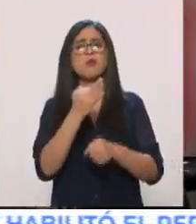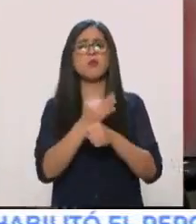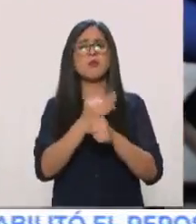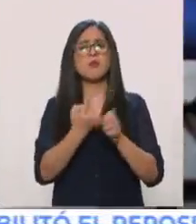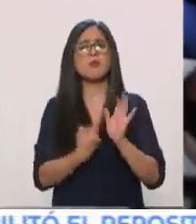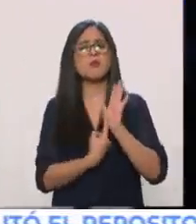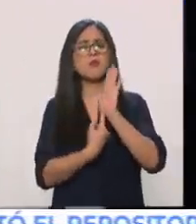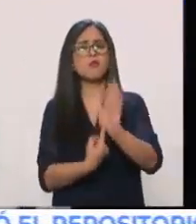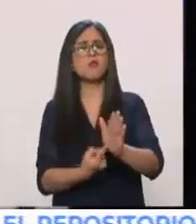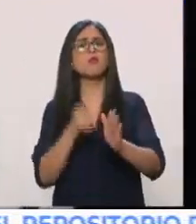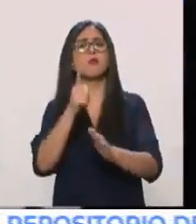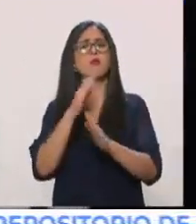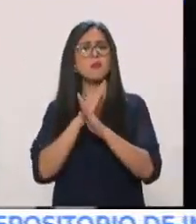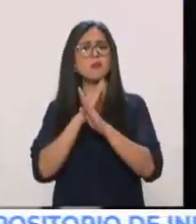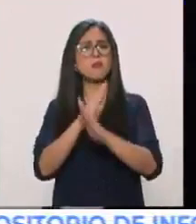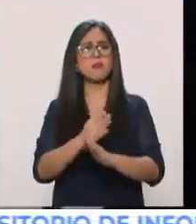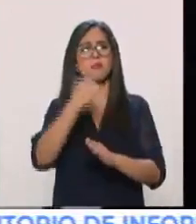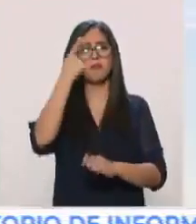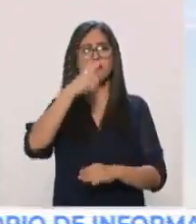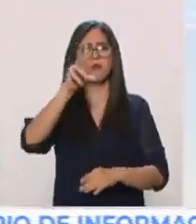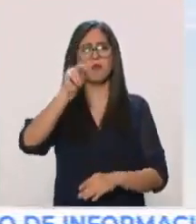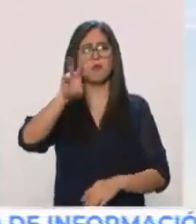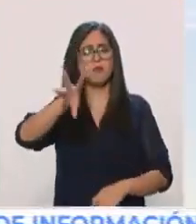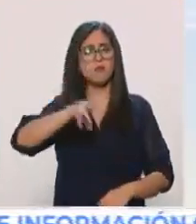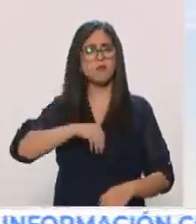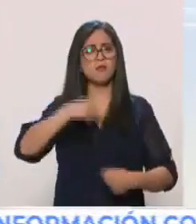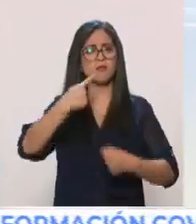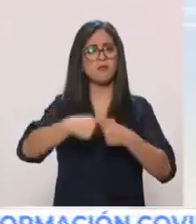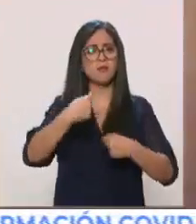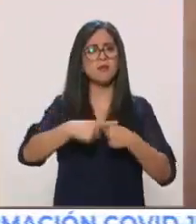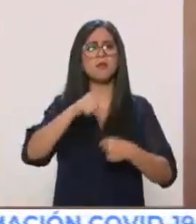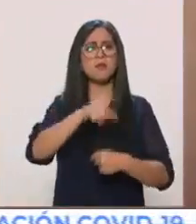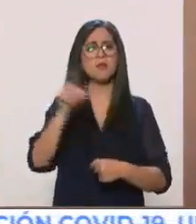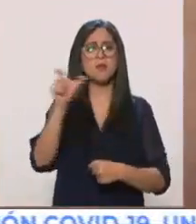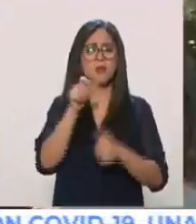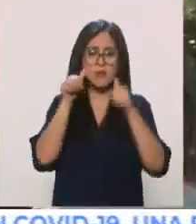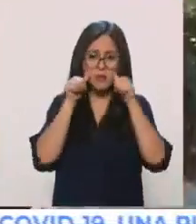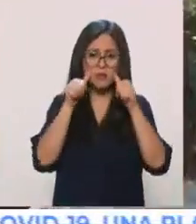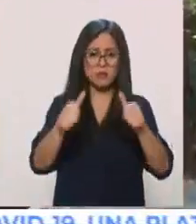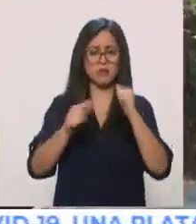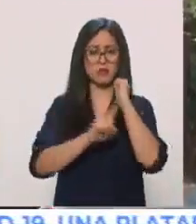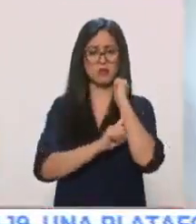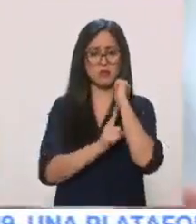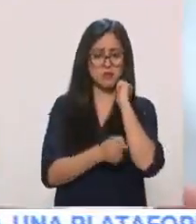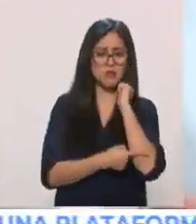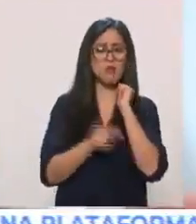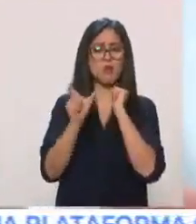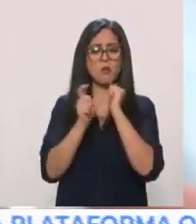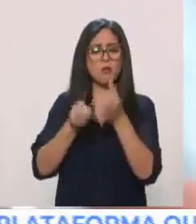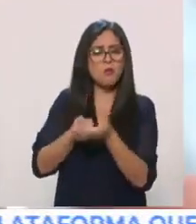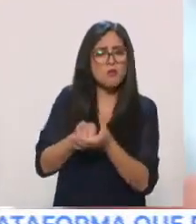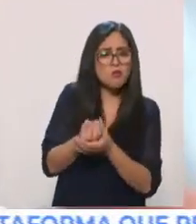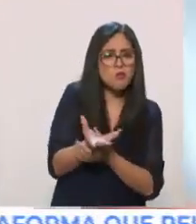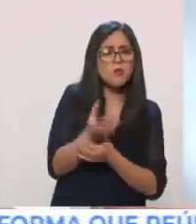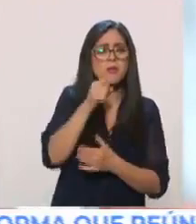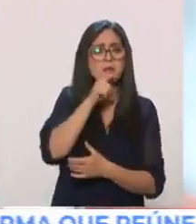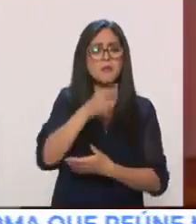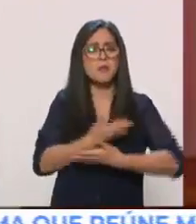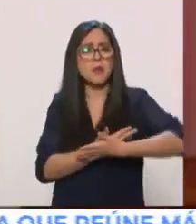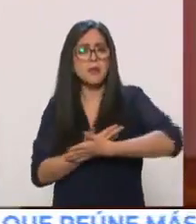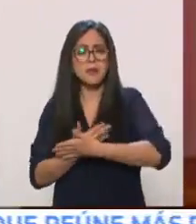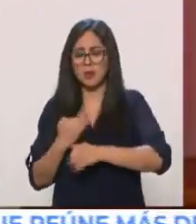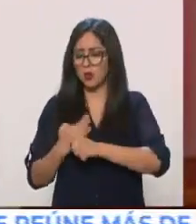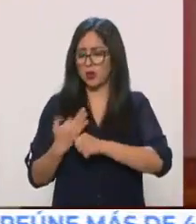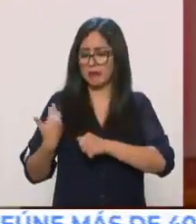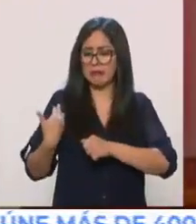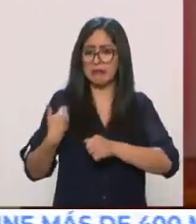la prevención y mitigación de COVID-19 en la atención del embarazo, parto, puerperio y de la persona recién nacida. Ha